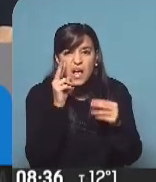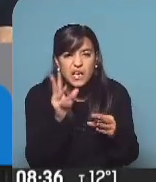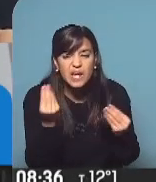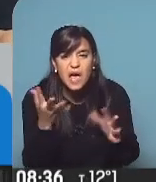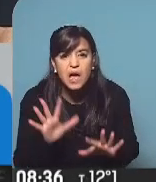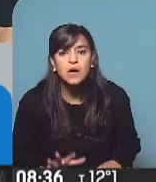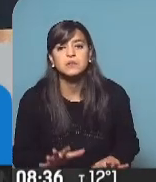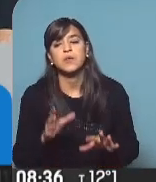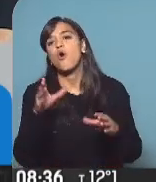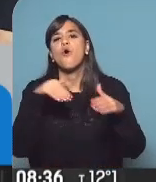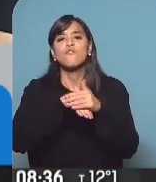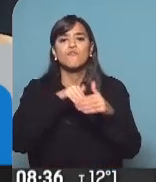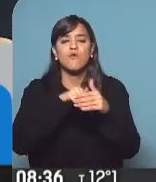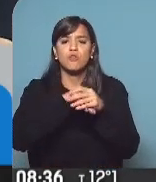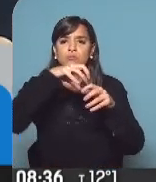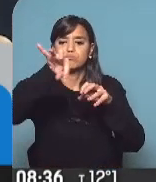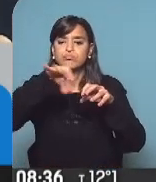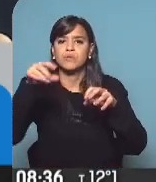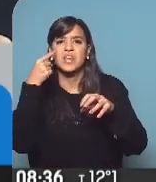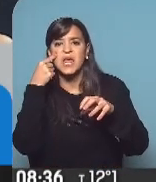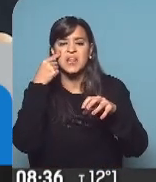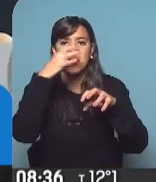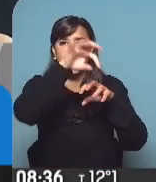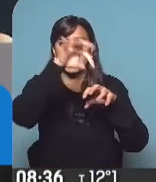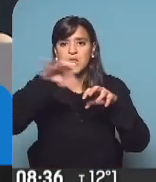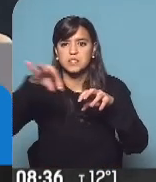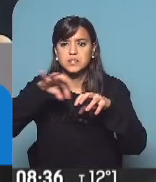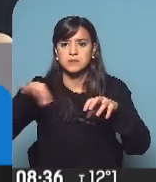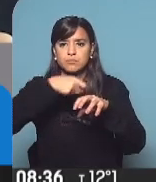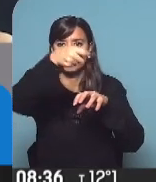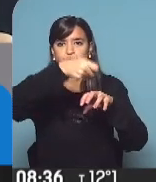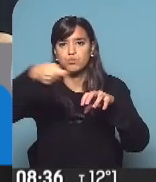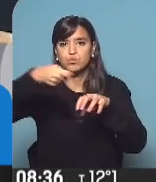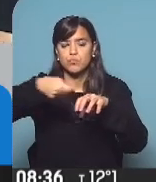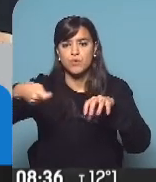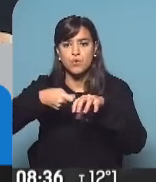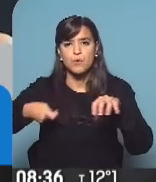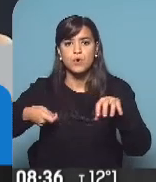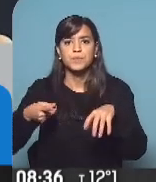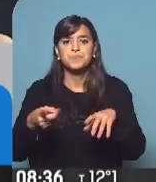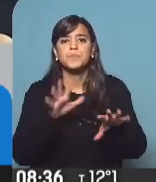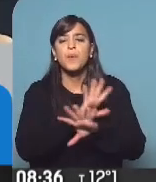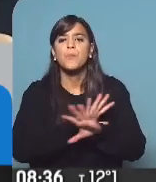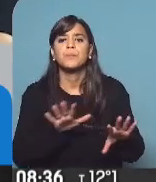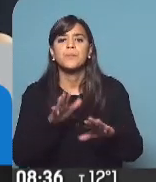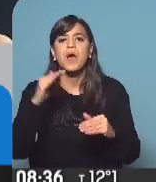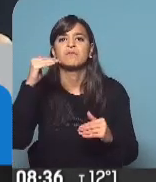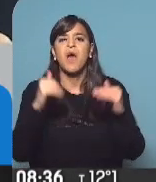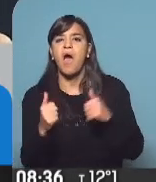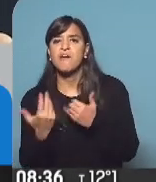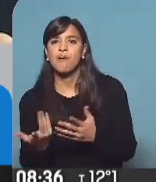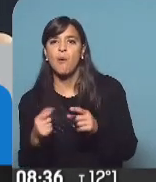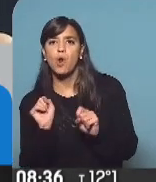distribuye los fondos a los intendentes sin contar los con y esto de la de la posibilidad de terminar con la cancha inclinada